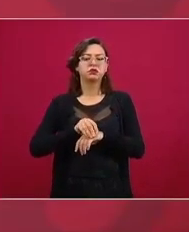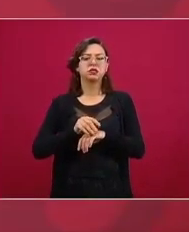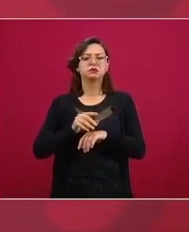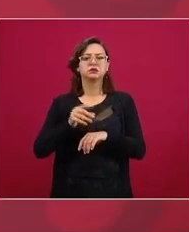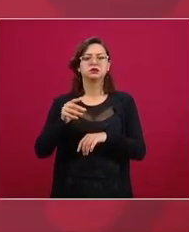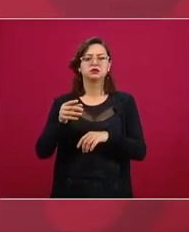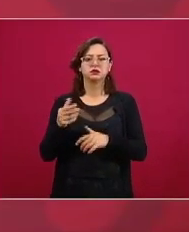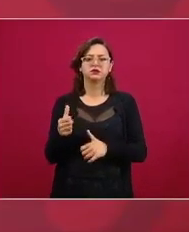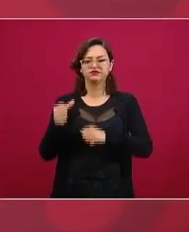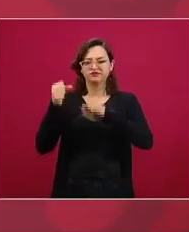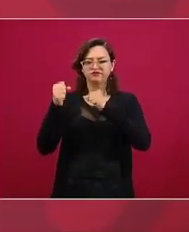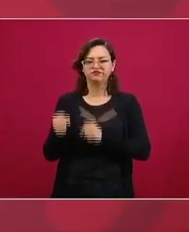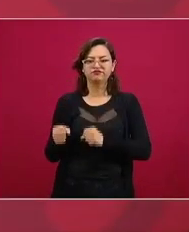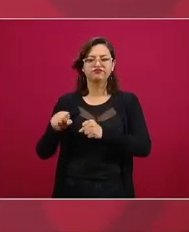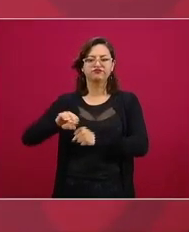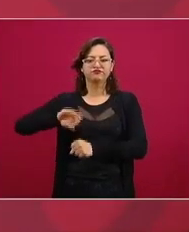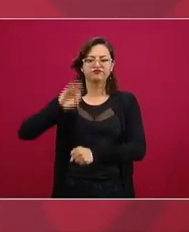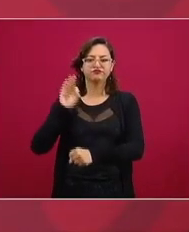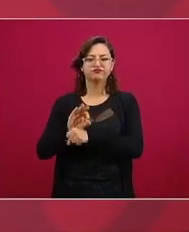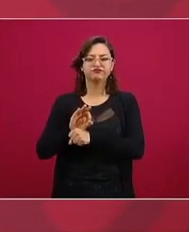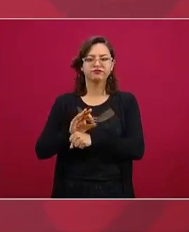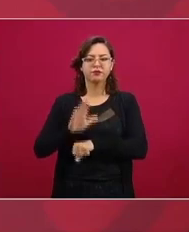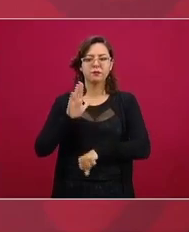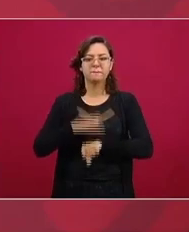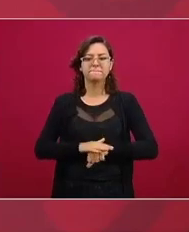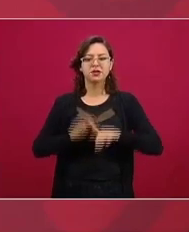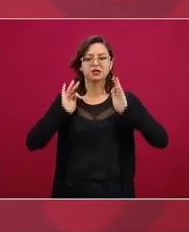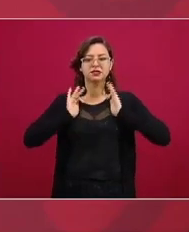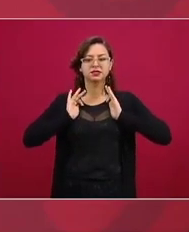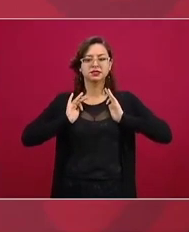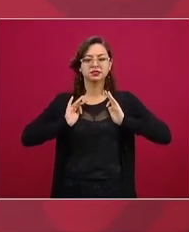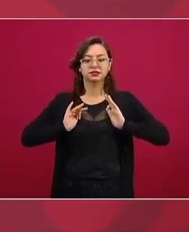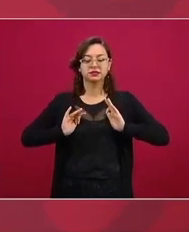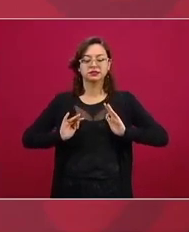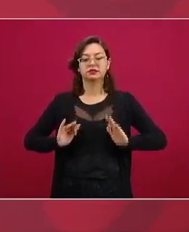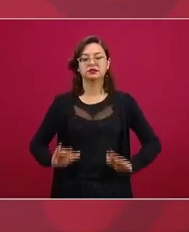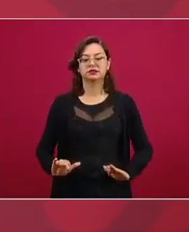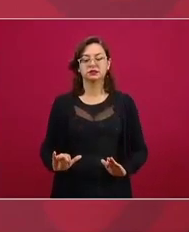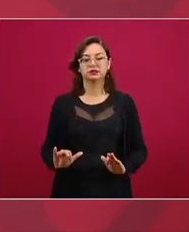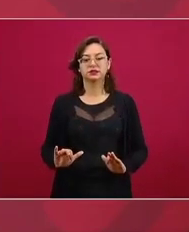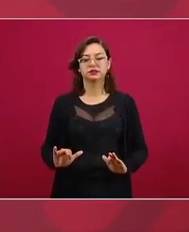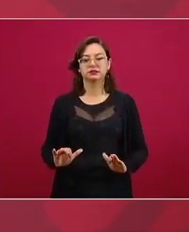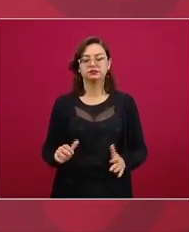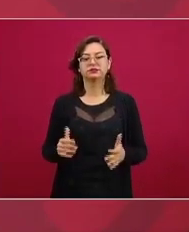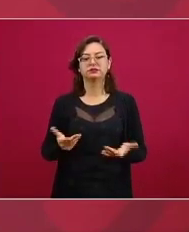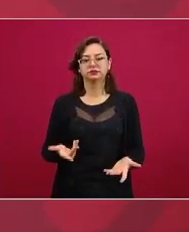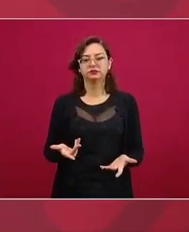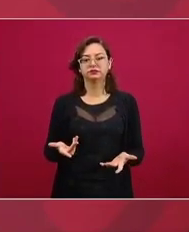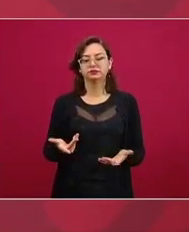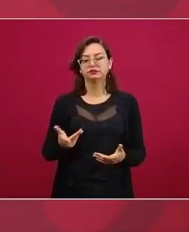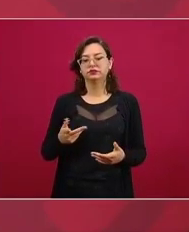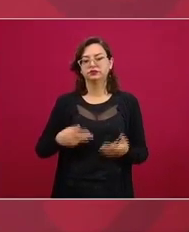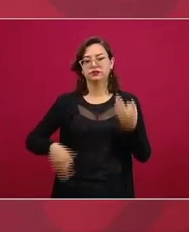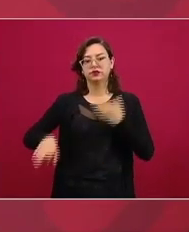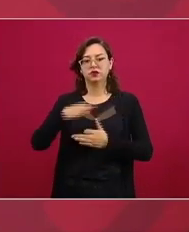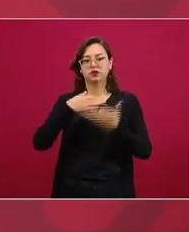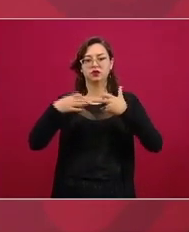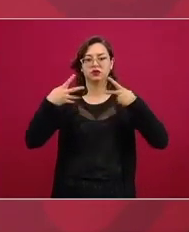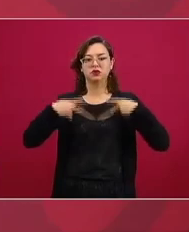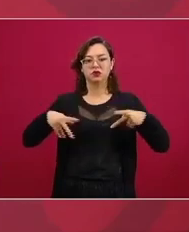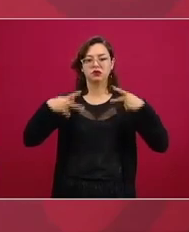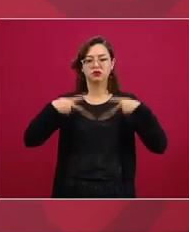garantías, nos da la tranquilidad de que vamos a poder atender a todos